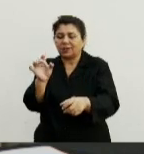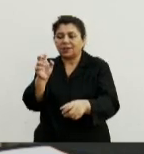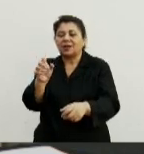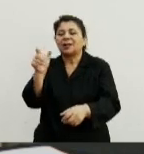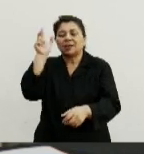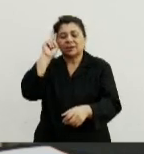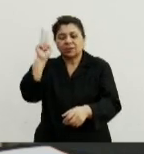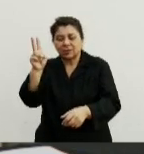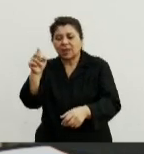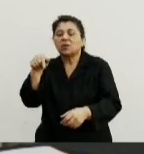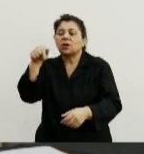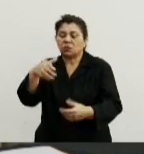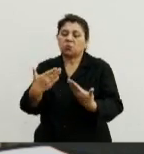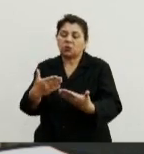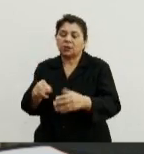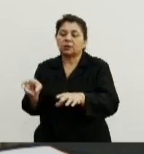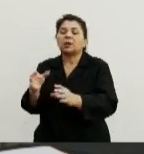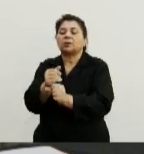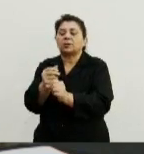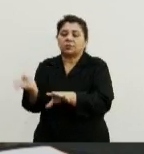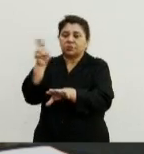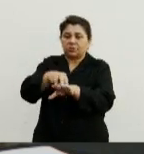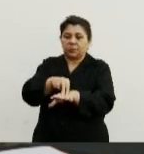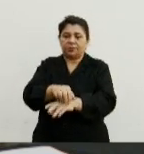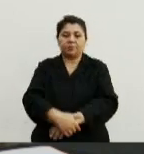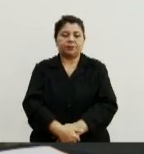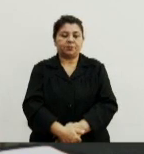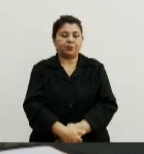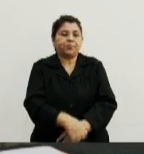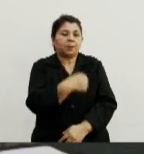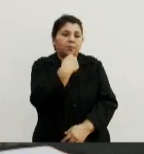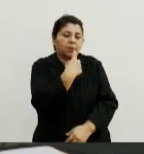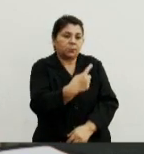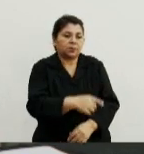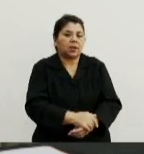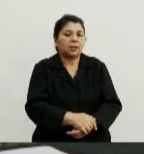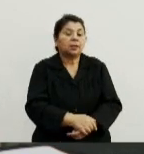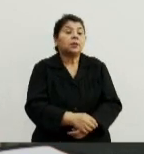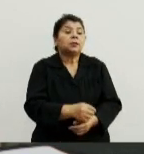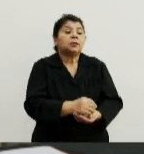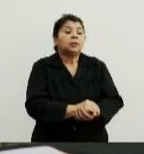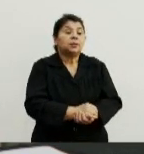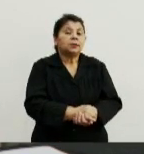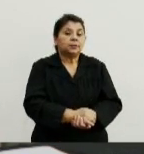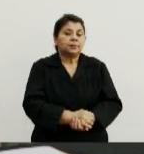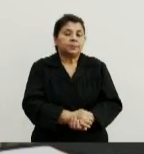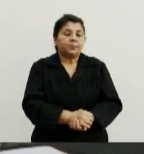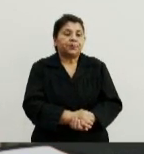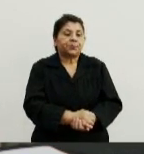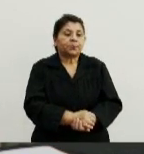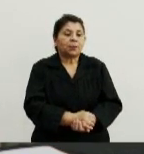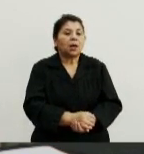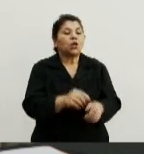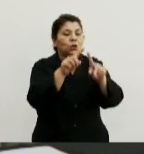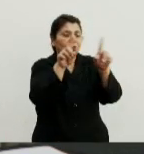del servicio de colectivos le hago otra pregunta nos dicen cuál es el cuáles